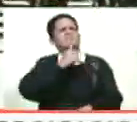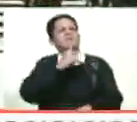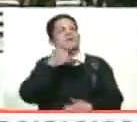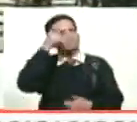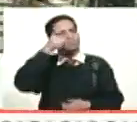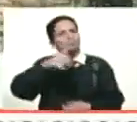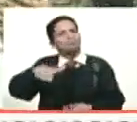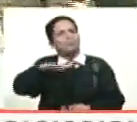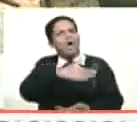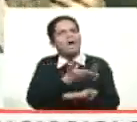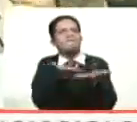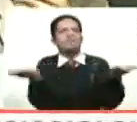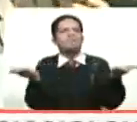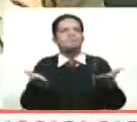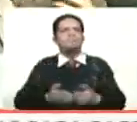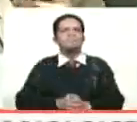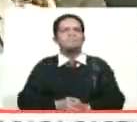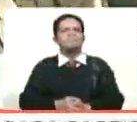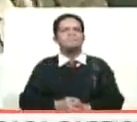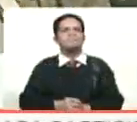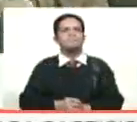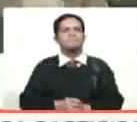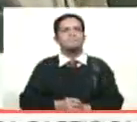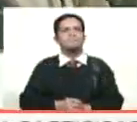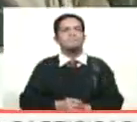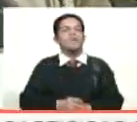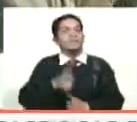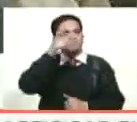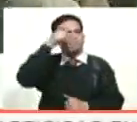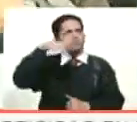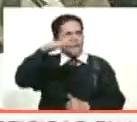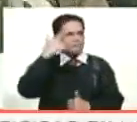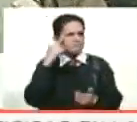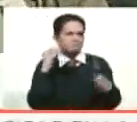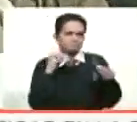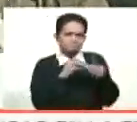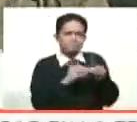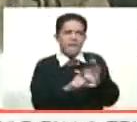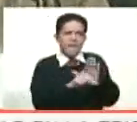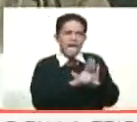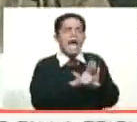pueblo. En ejercicio pleno de su constitución.